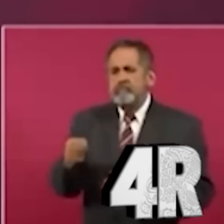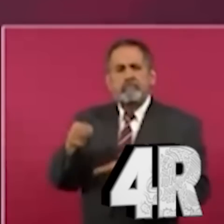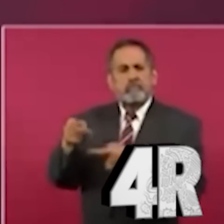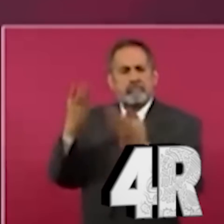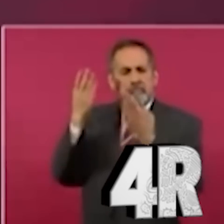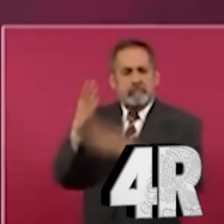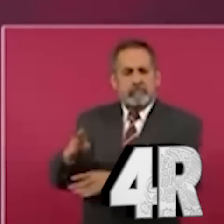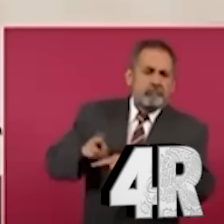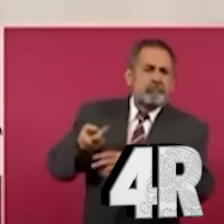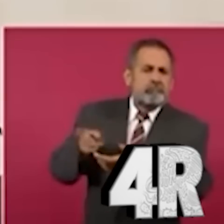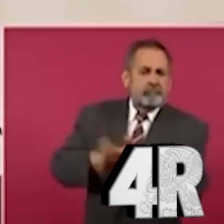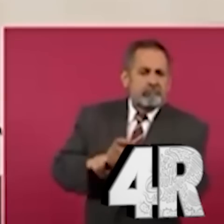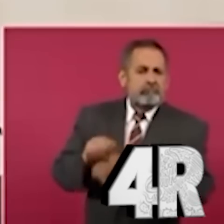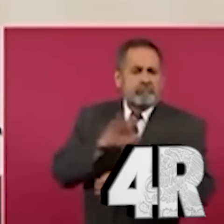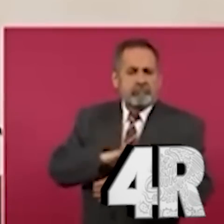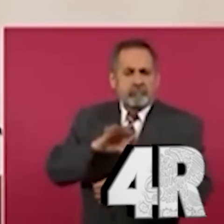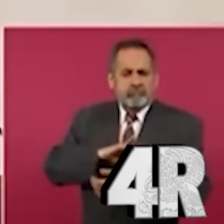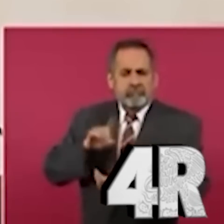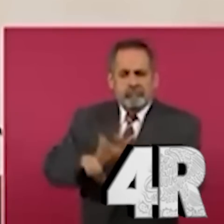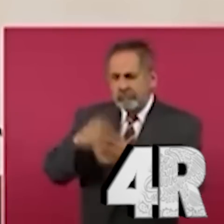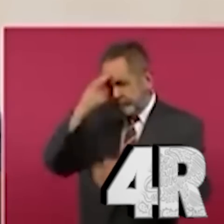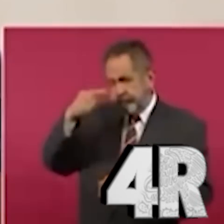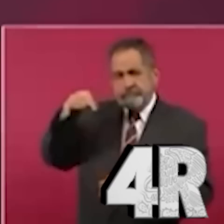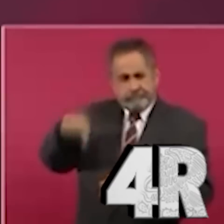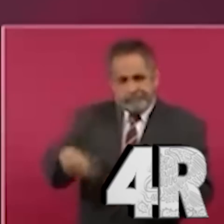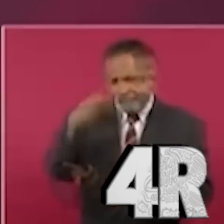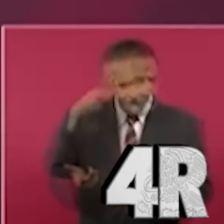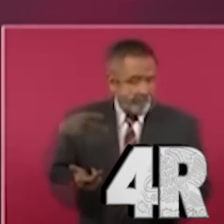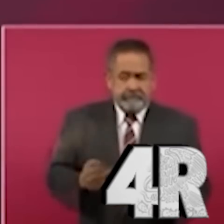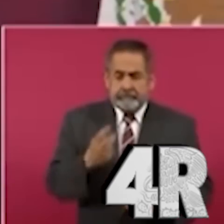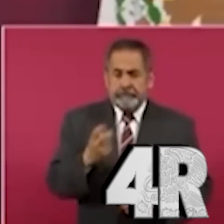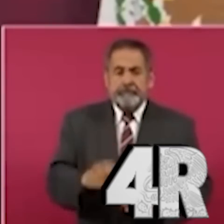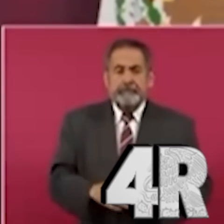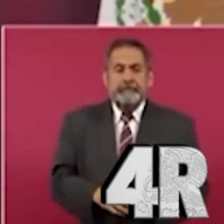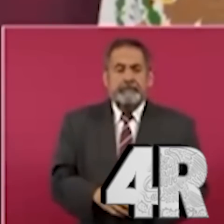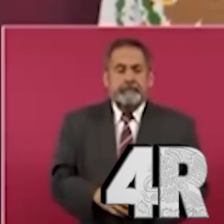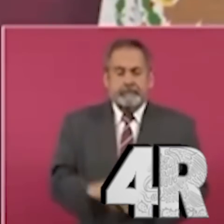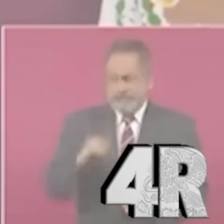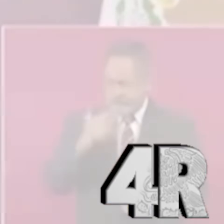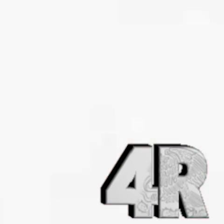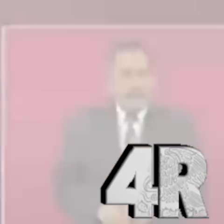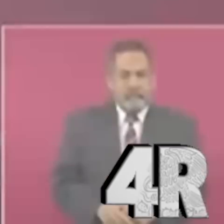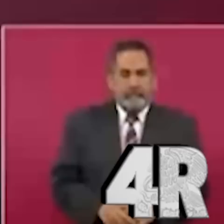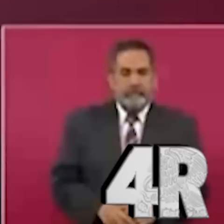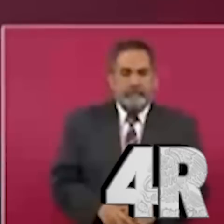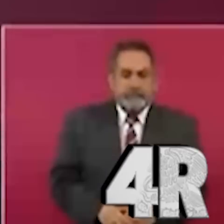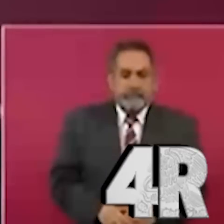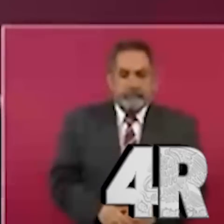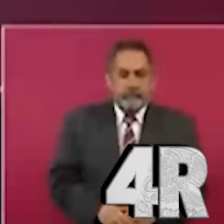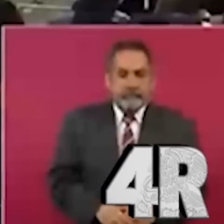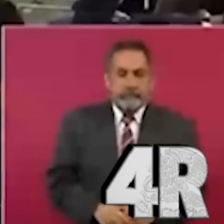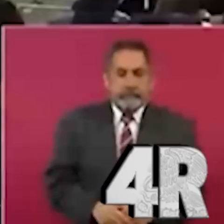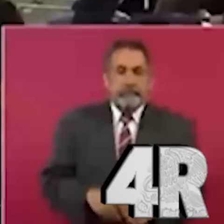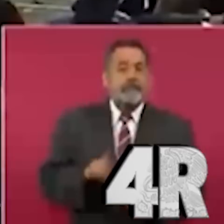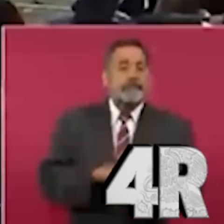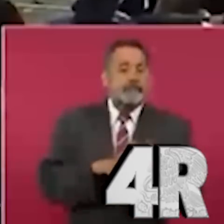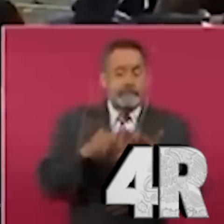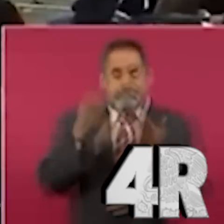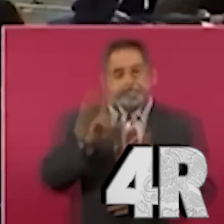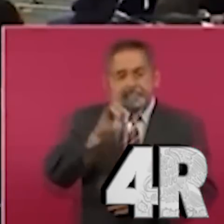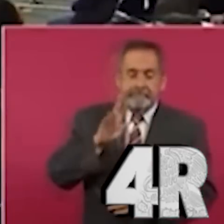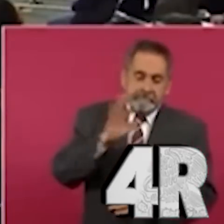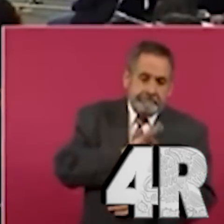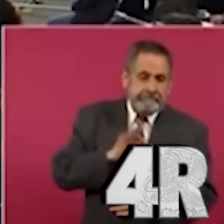todas las nóminas. Entonces, sí es de utilidad. Lo del banco, si se